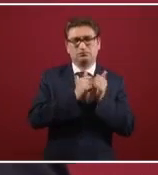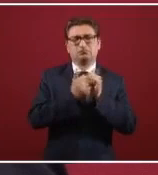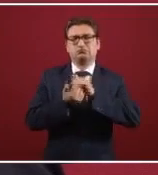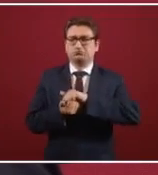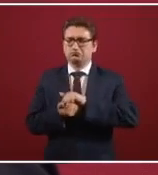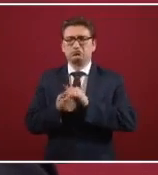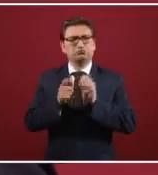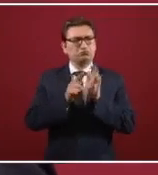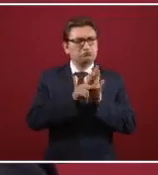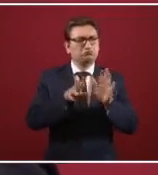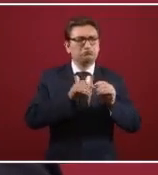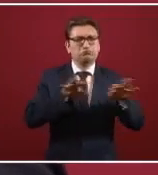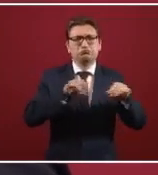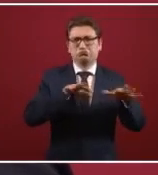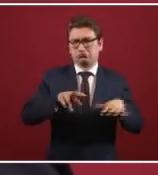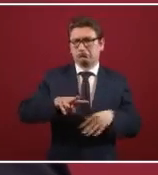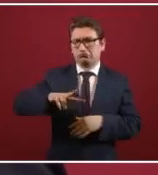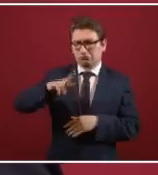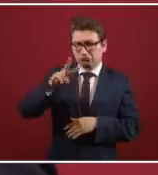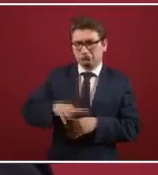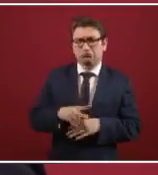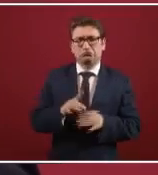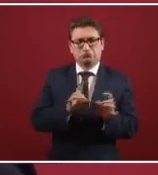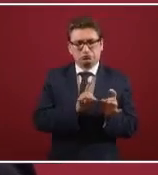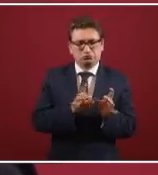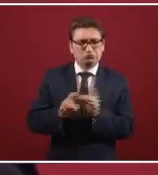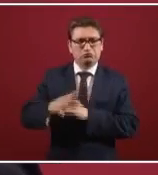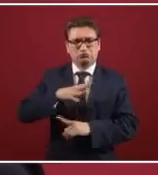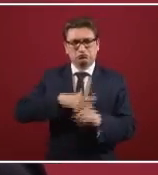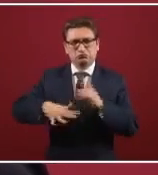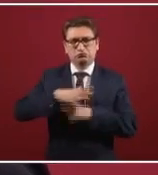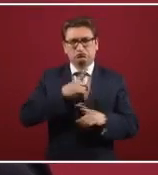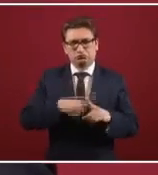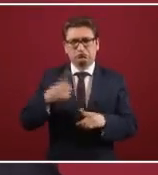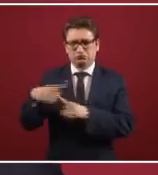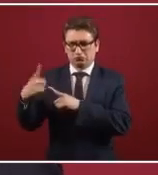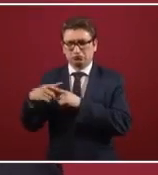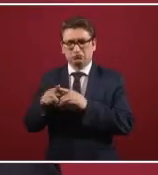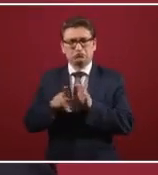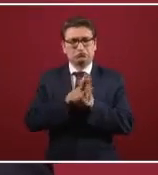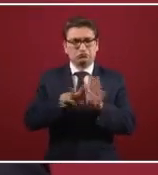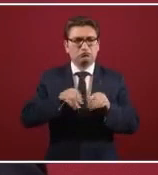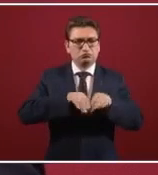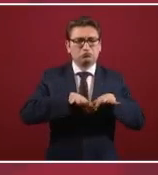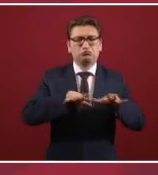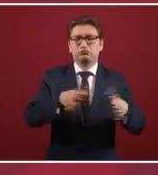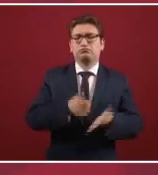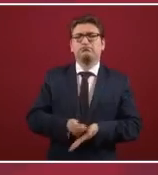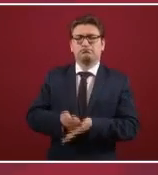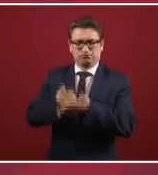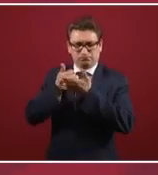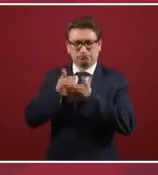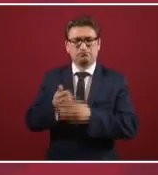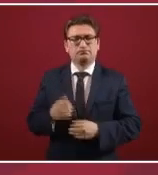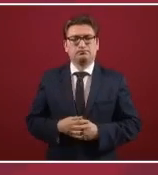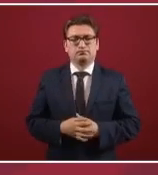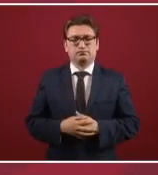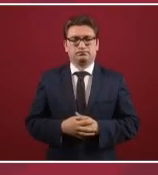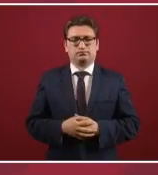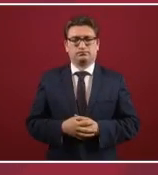ha dado a conocer la realidad y ha contribuido a la transformación de la realidad